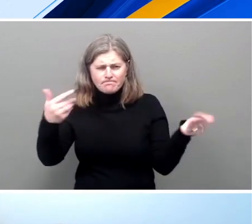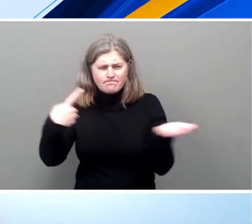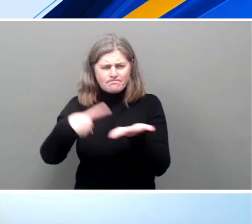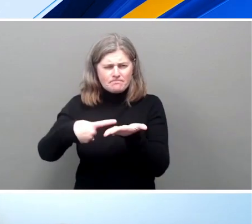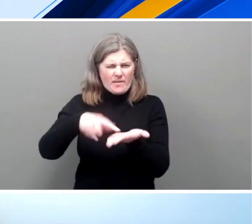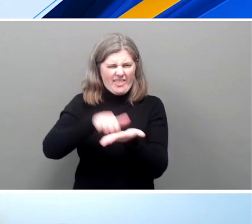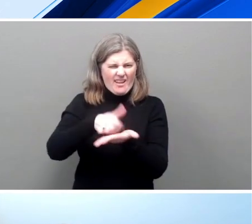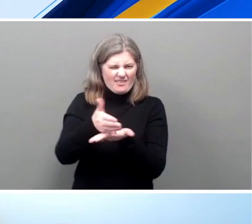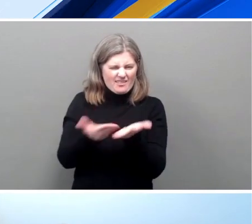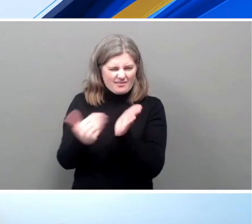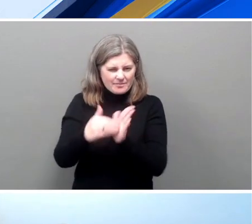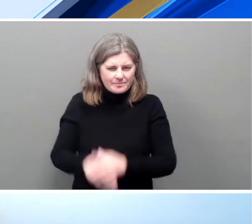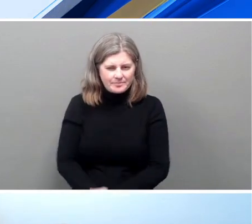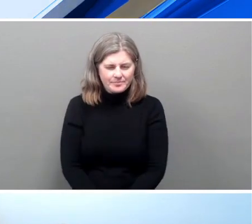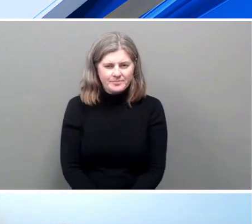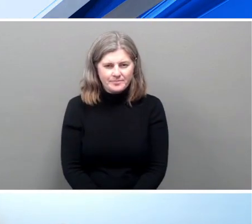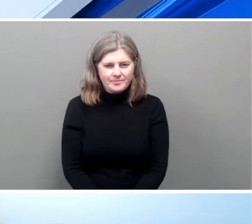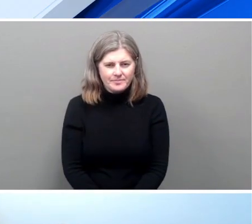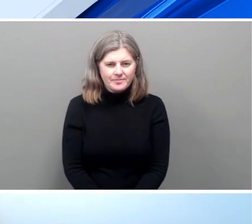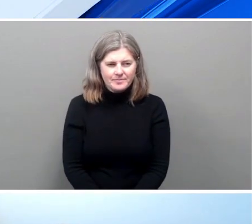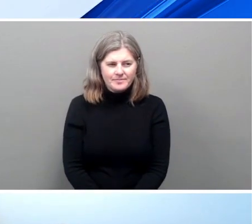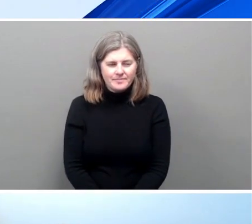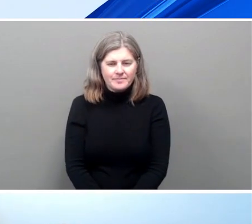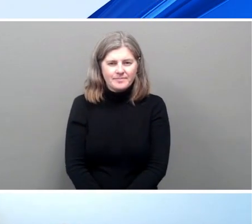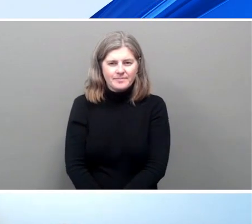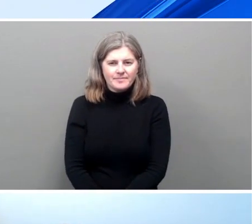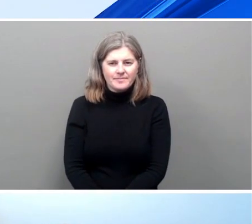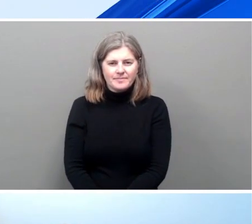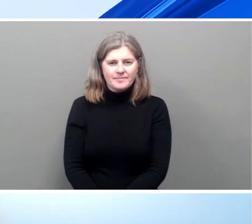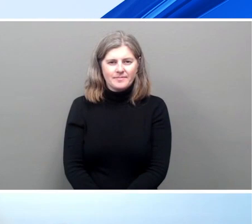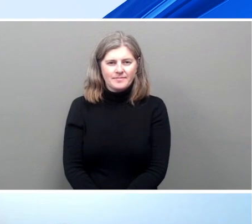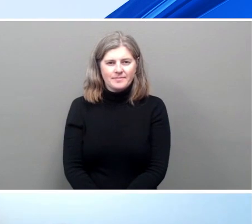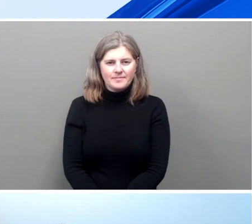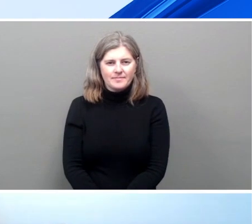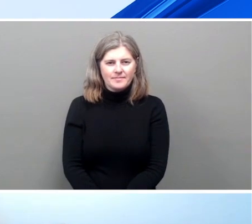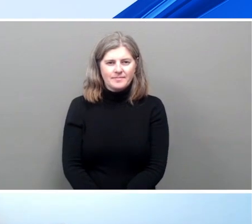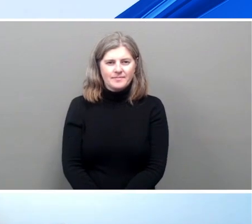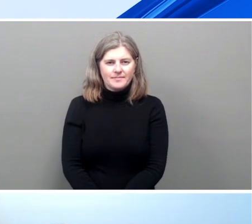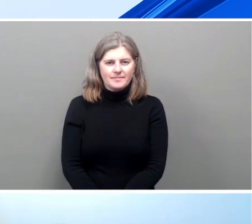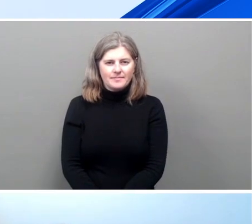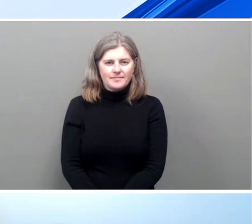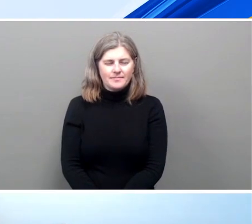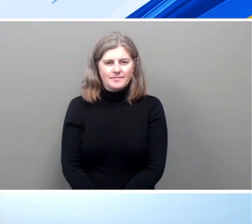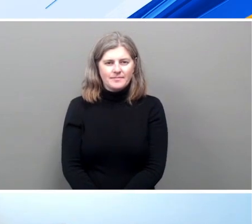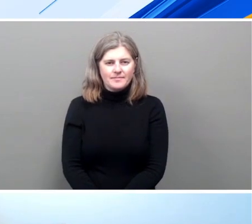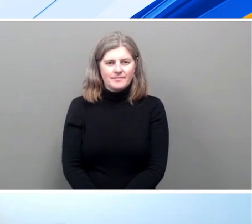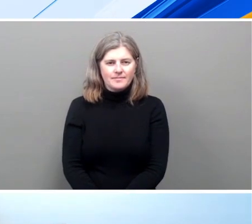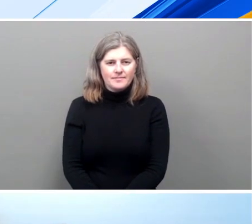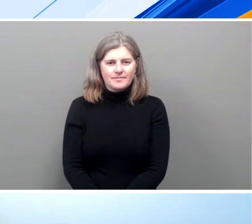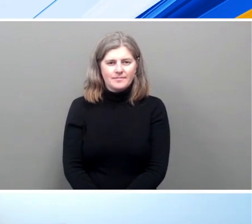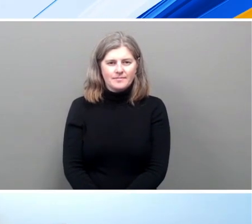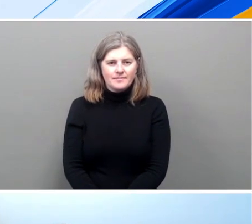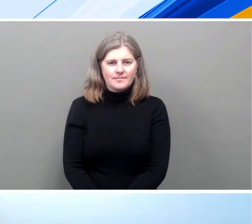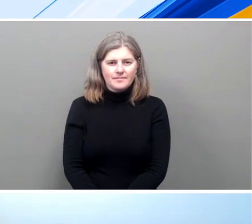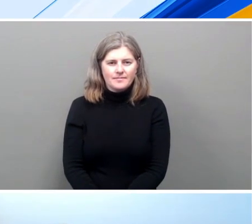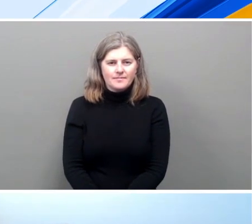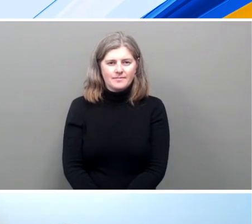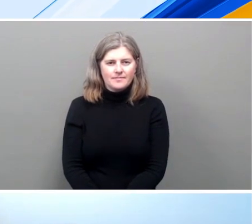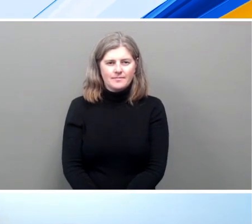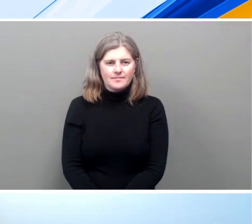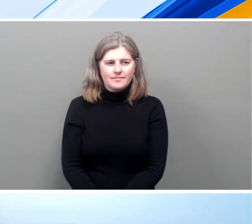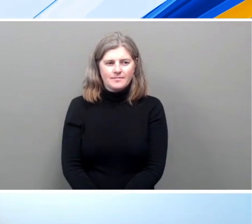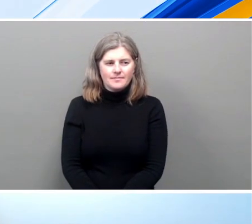la mascarilla, ¿verdad? Para que no puede ser infectada más. Lávese las manos